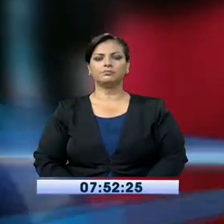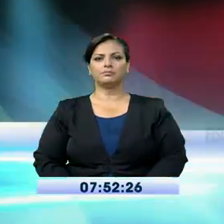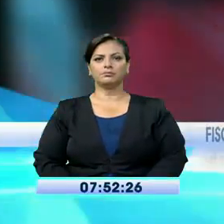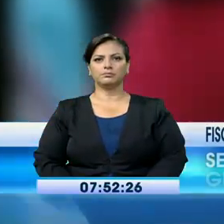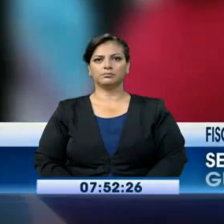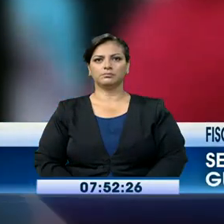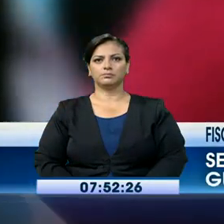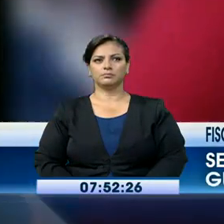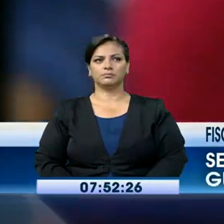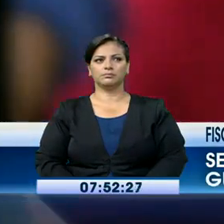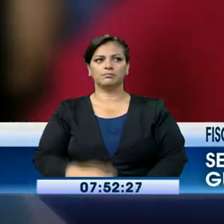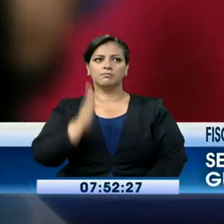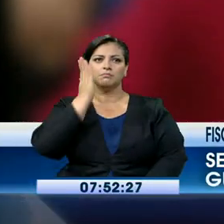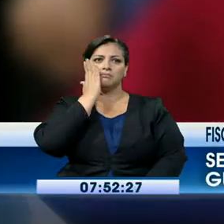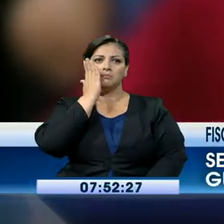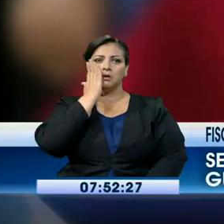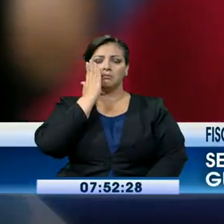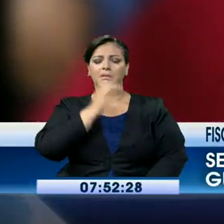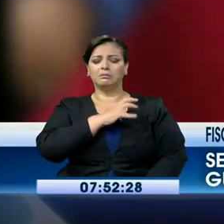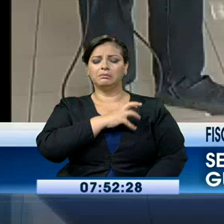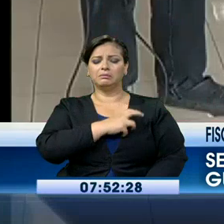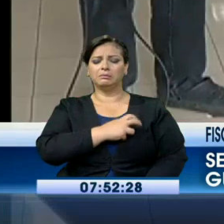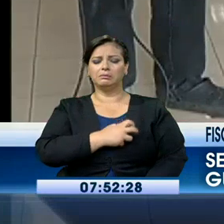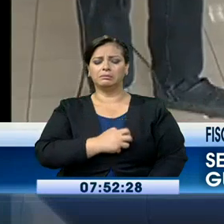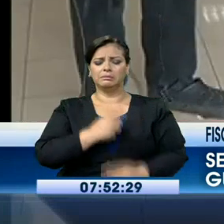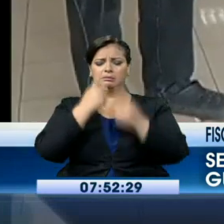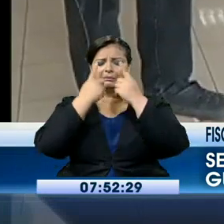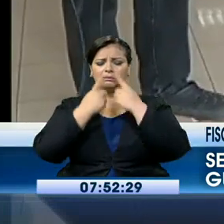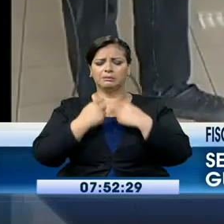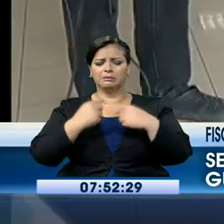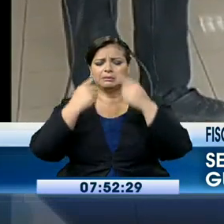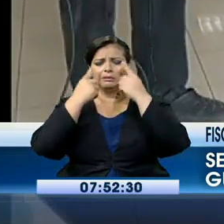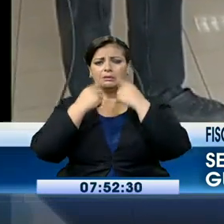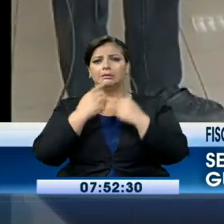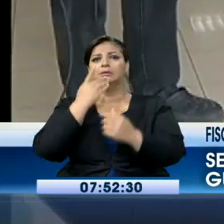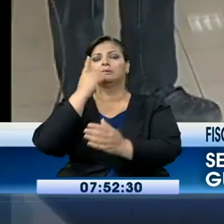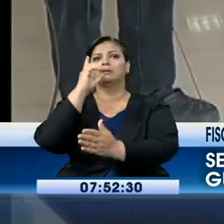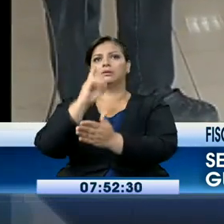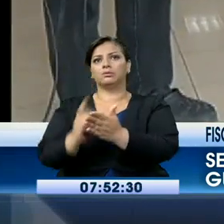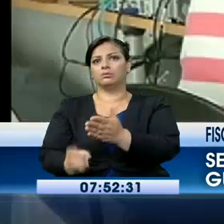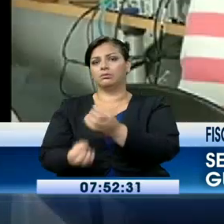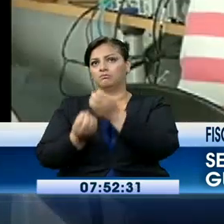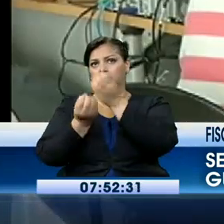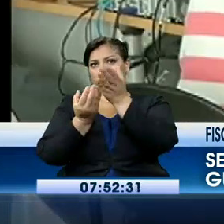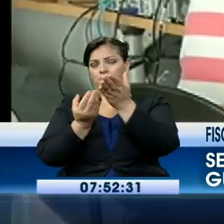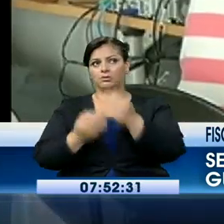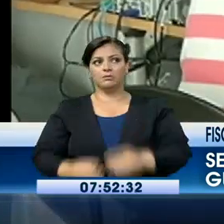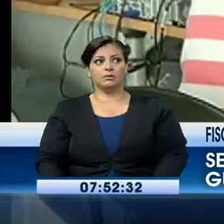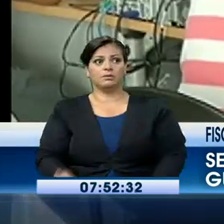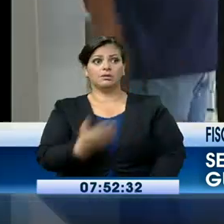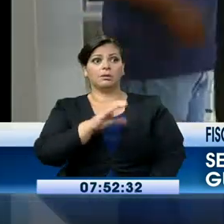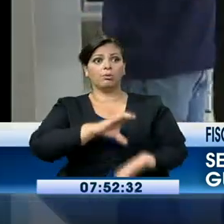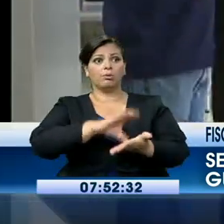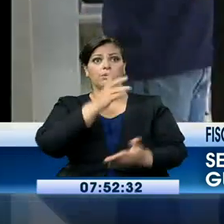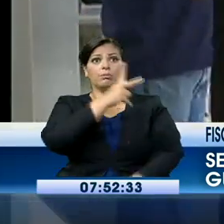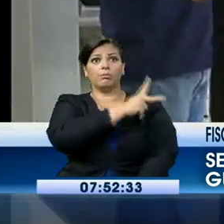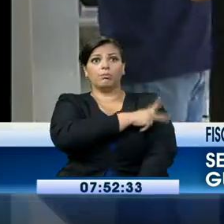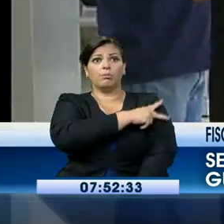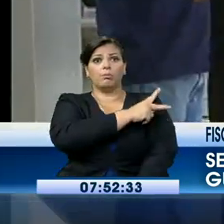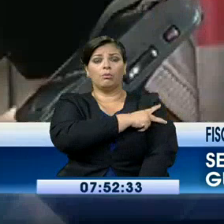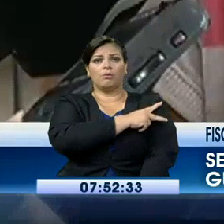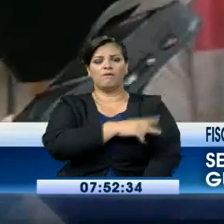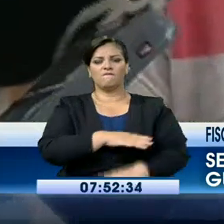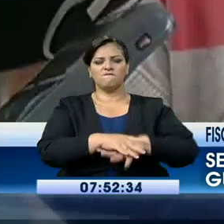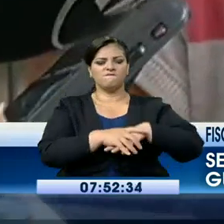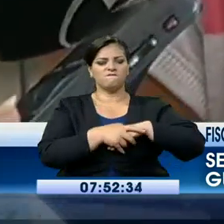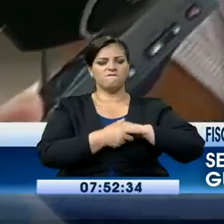No me castigaste. A la fiscalía han ido llegando una a una las denuncias. Los padres de las víctimas están destrozados. Todo